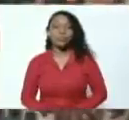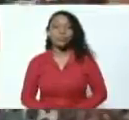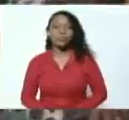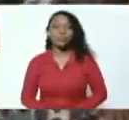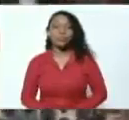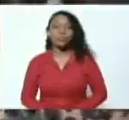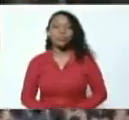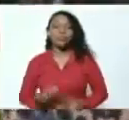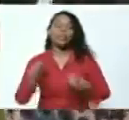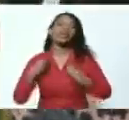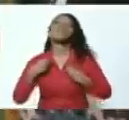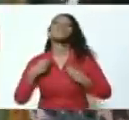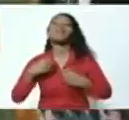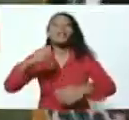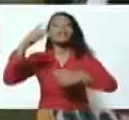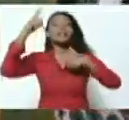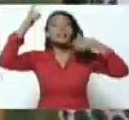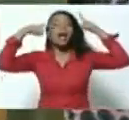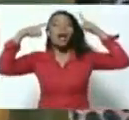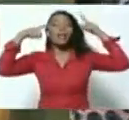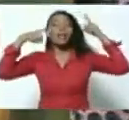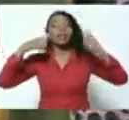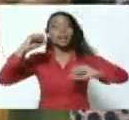¡Que viva Chávez!